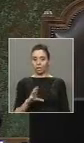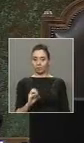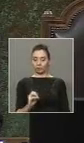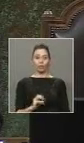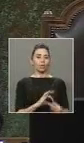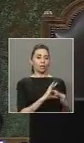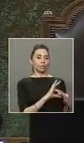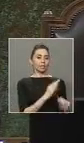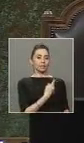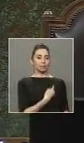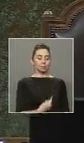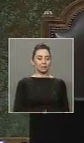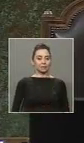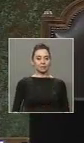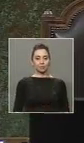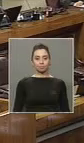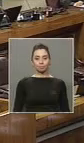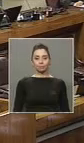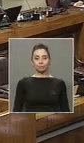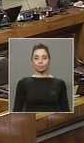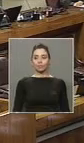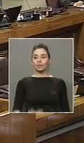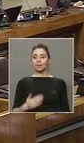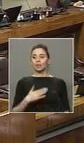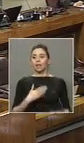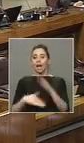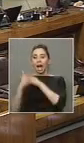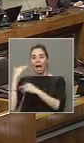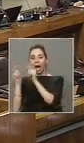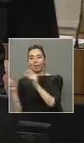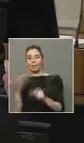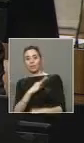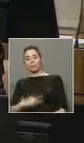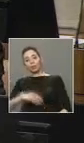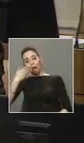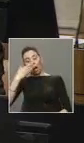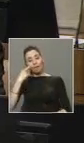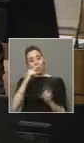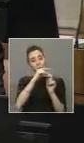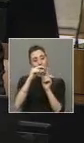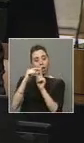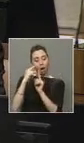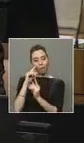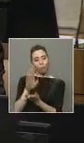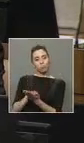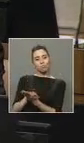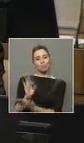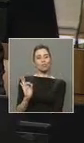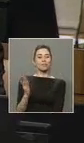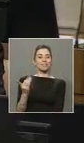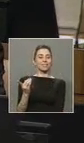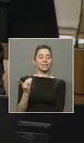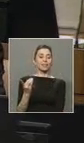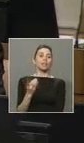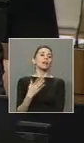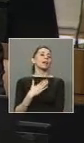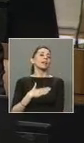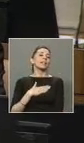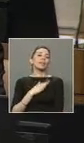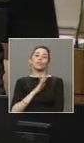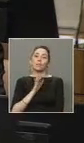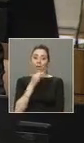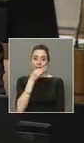Gracias, Presidente. Las palabras de mis predecesores creo que han sido muy elocuentes. Y solo quiero decir